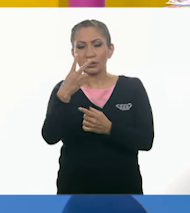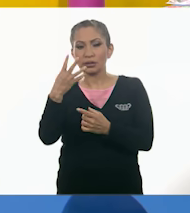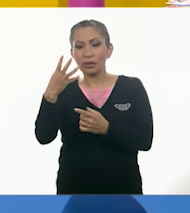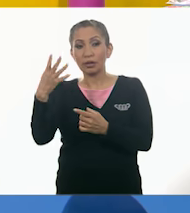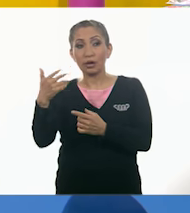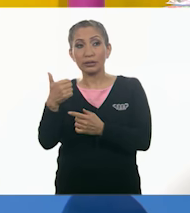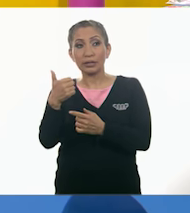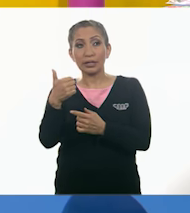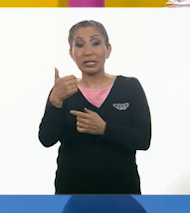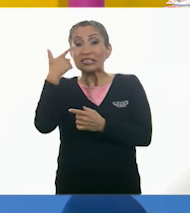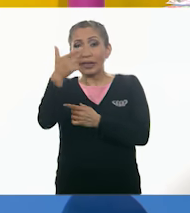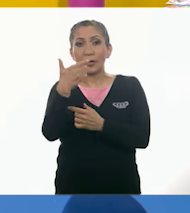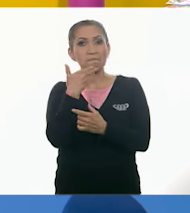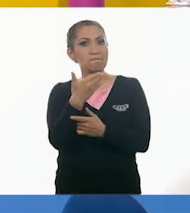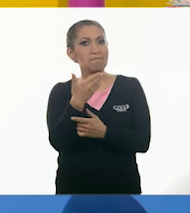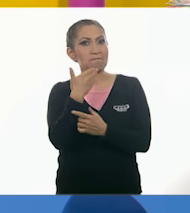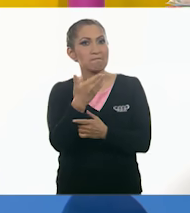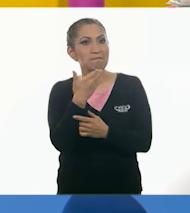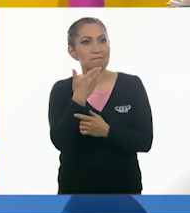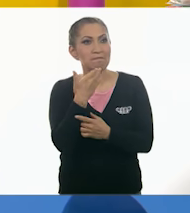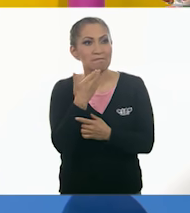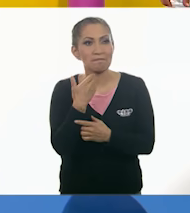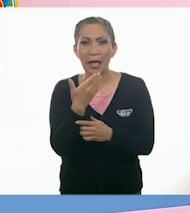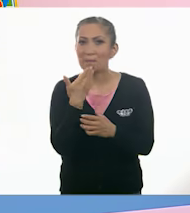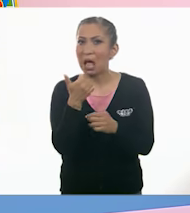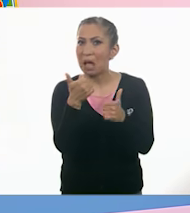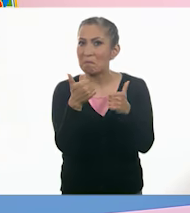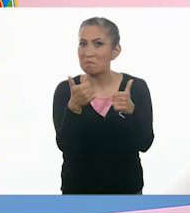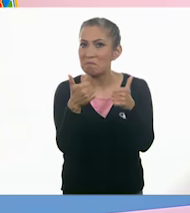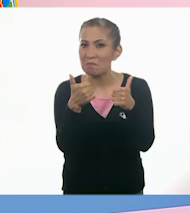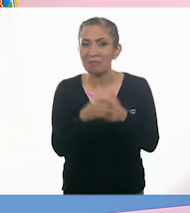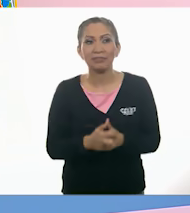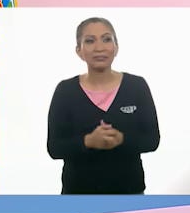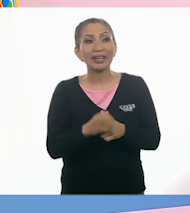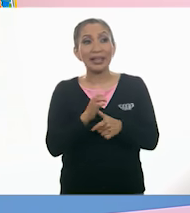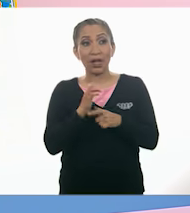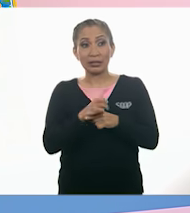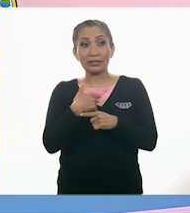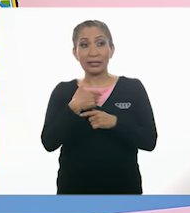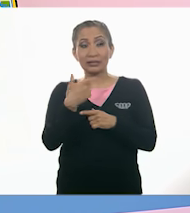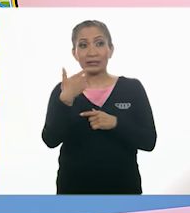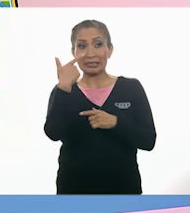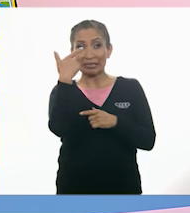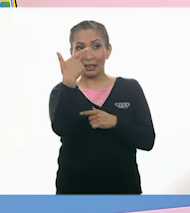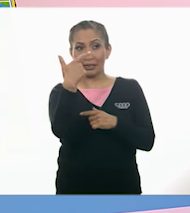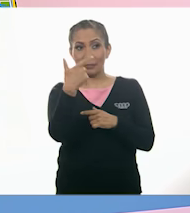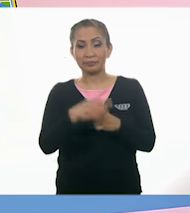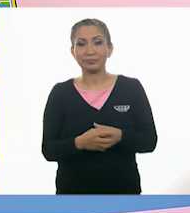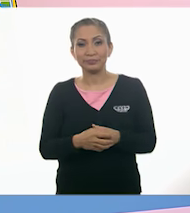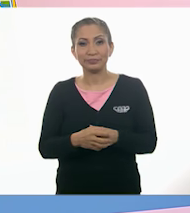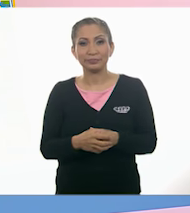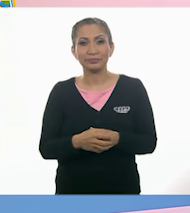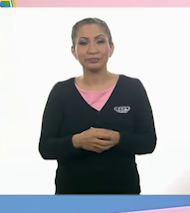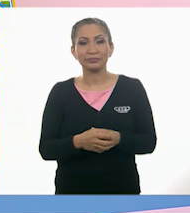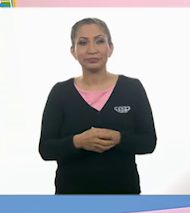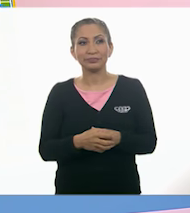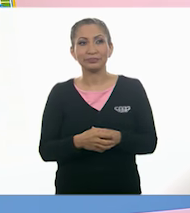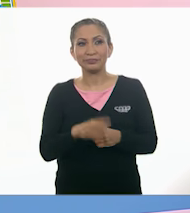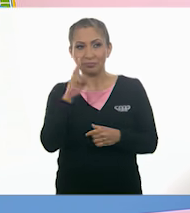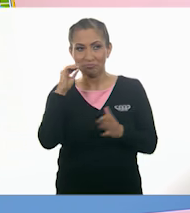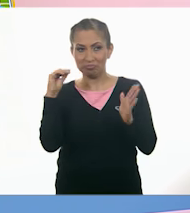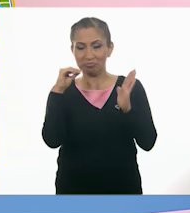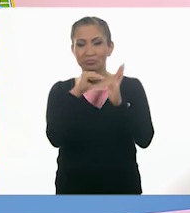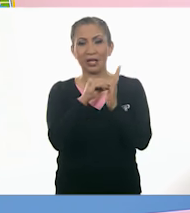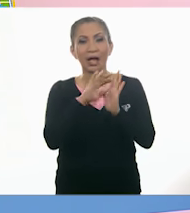5, 6, 7. ¡Muy bien! ¡Wow! ¡Muy bien! Entonces es el 7. Vamos a ponerla entonces.